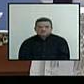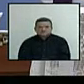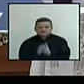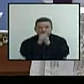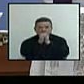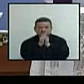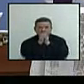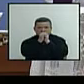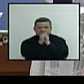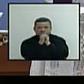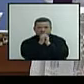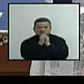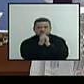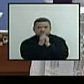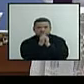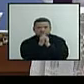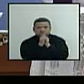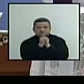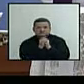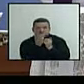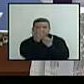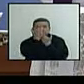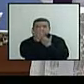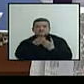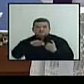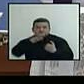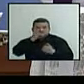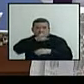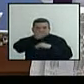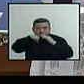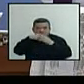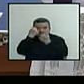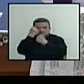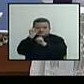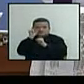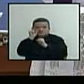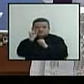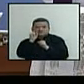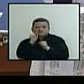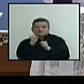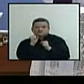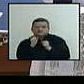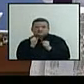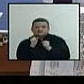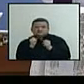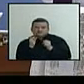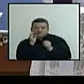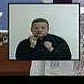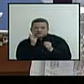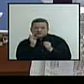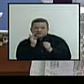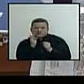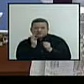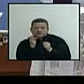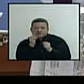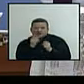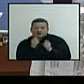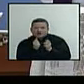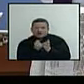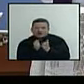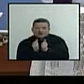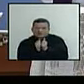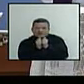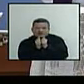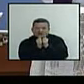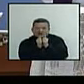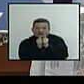Oremos. Te pedimos, Dios Todopoderoso, ser contado siempre entre los miembros de